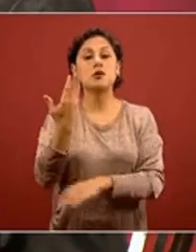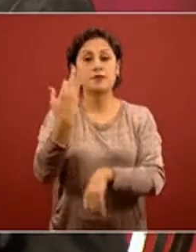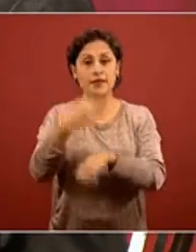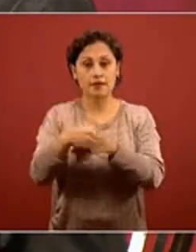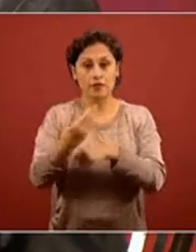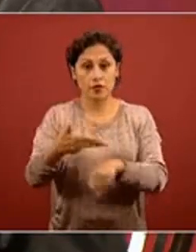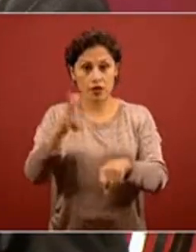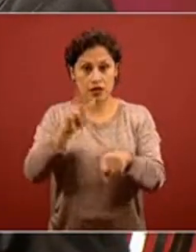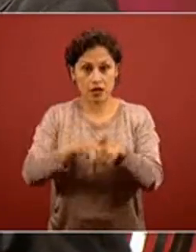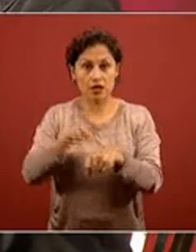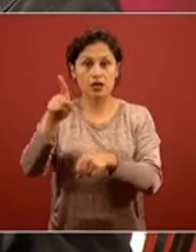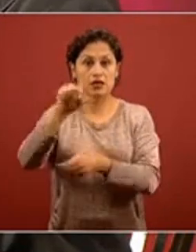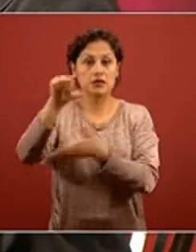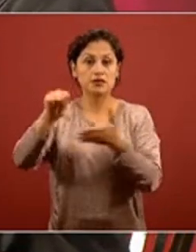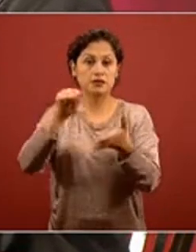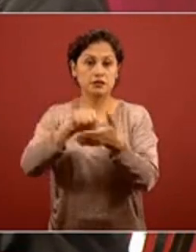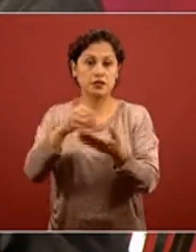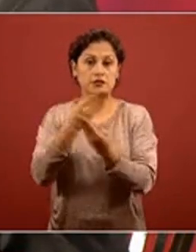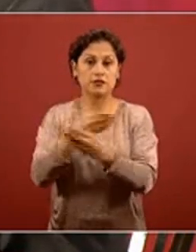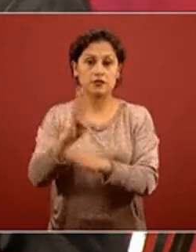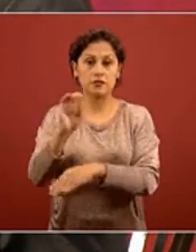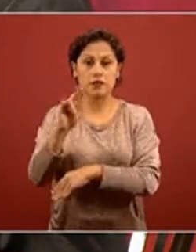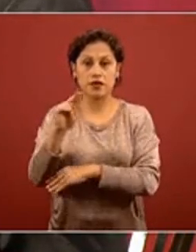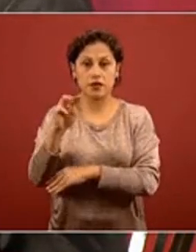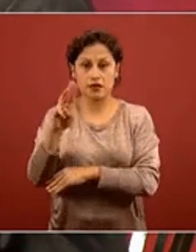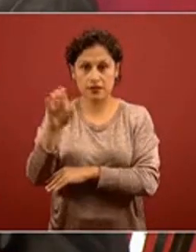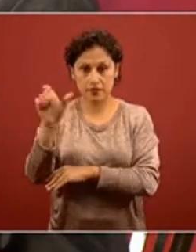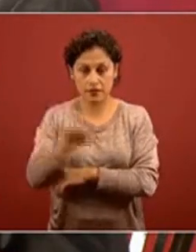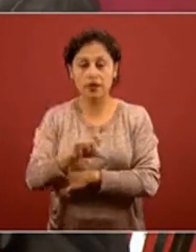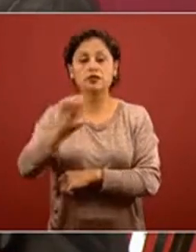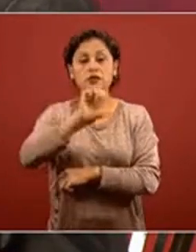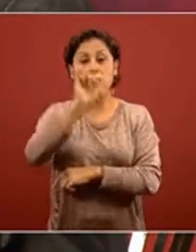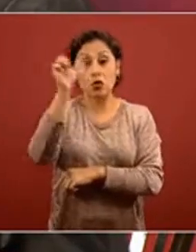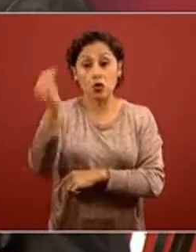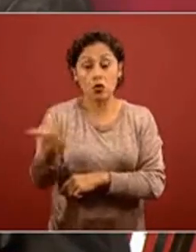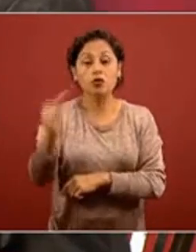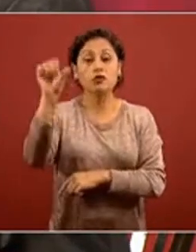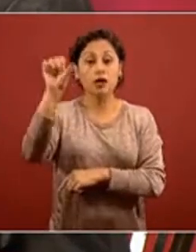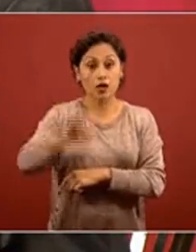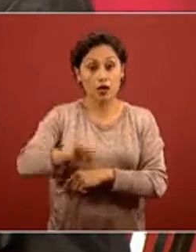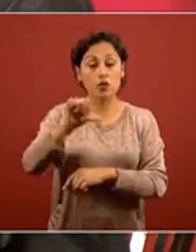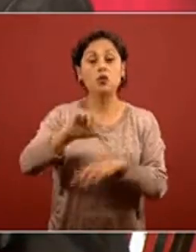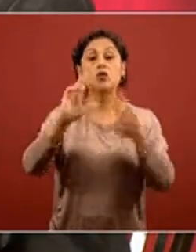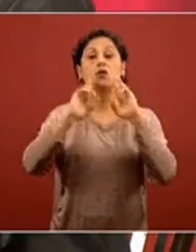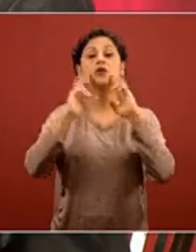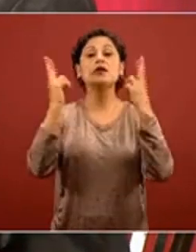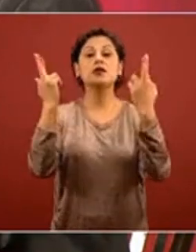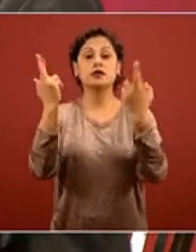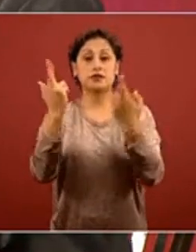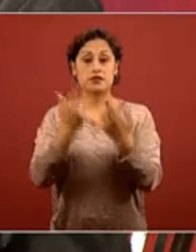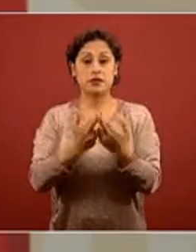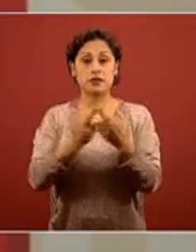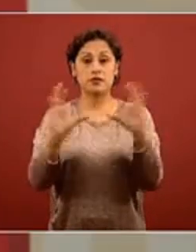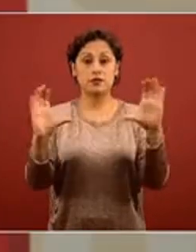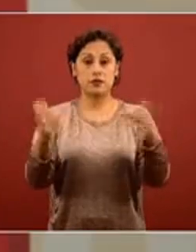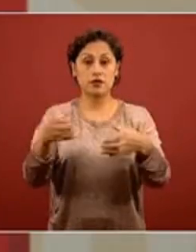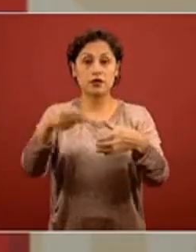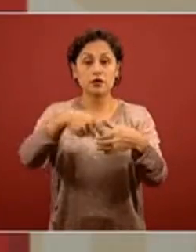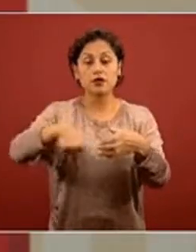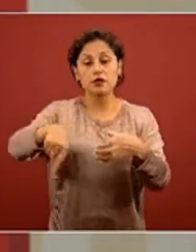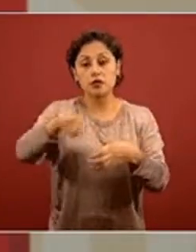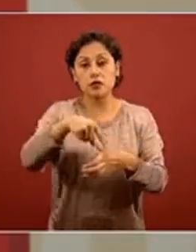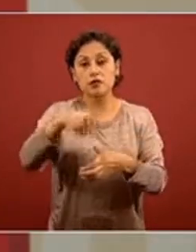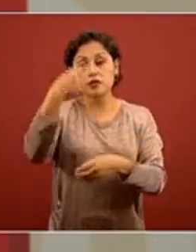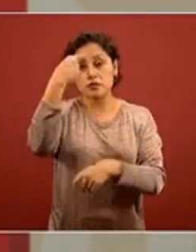Centro Banamex. Y otra más, hoy por cierto tuvimos una muy productiva reunión sectorial, es un